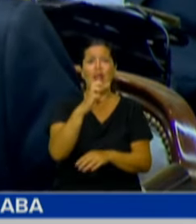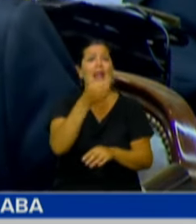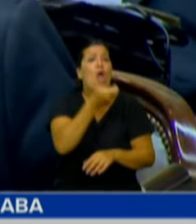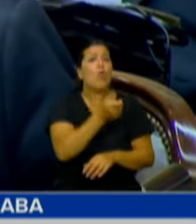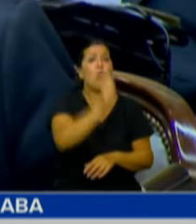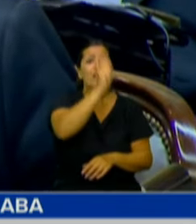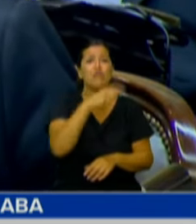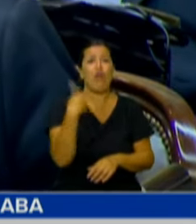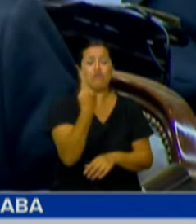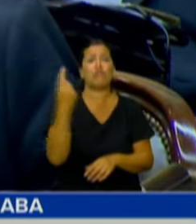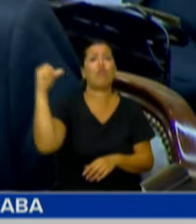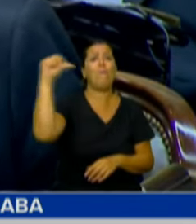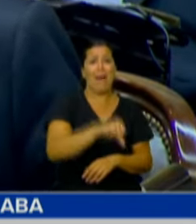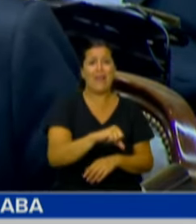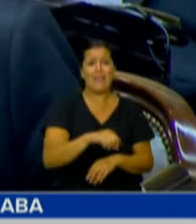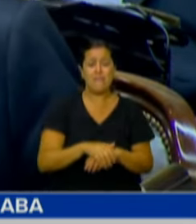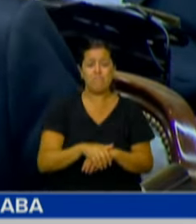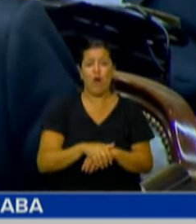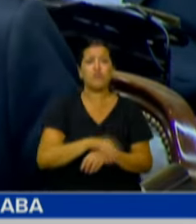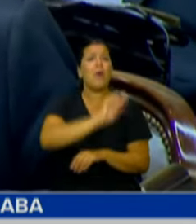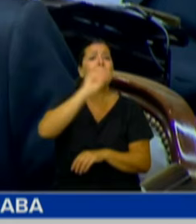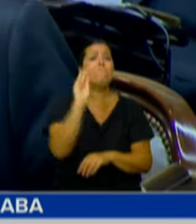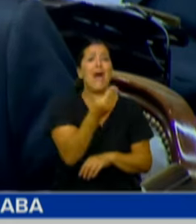compleja Un gobierno